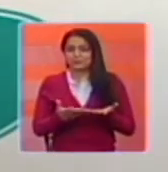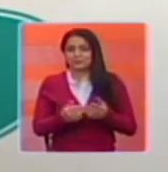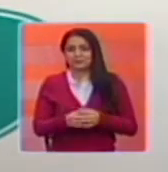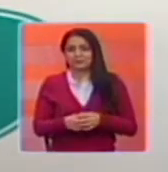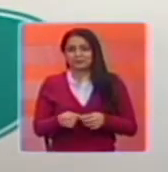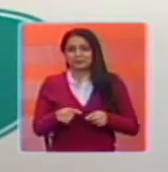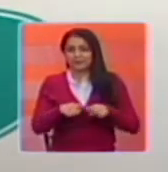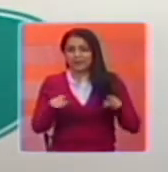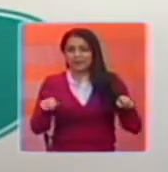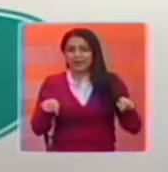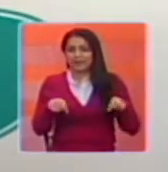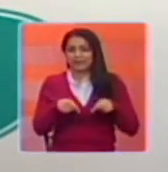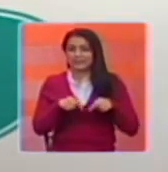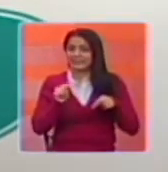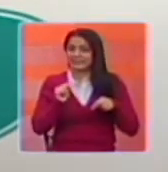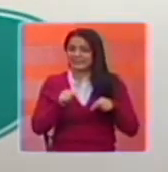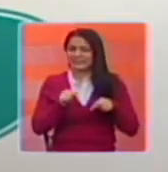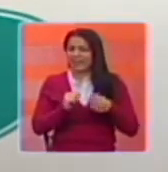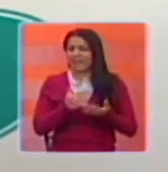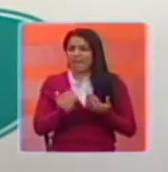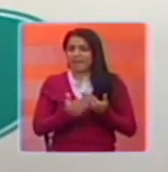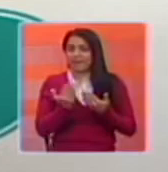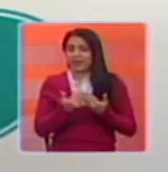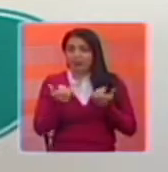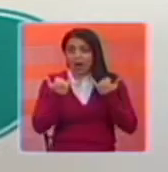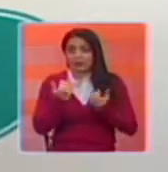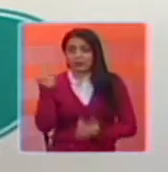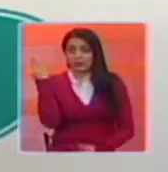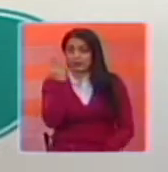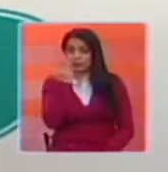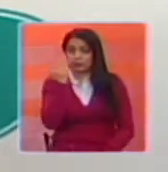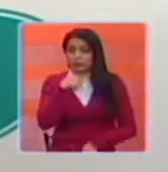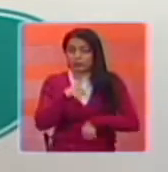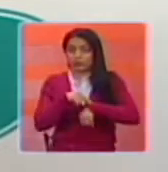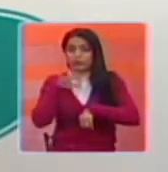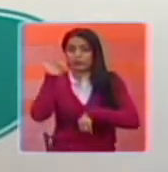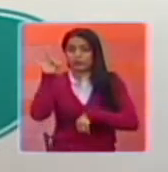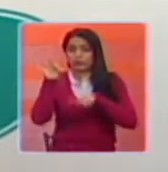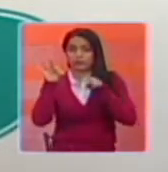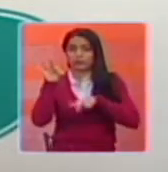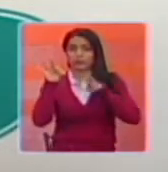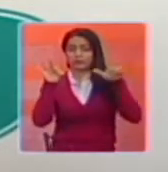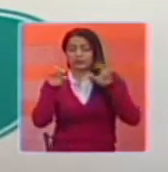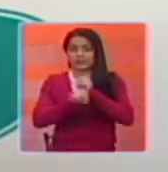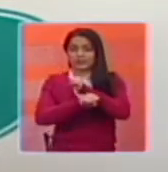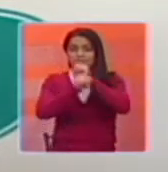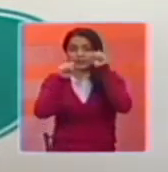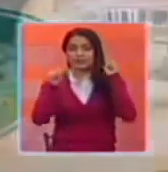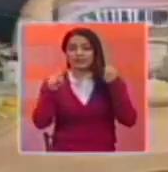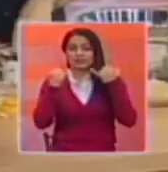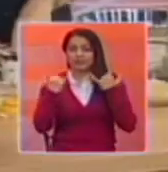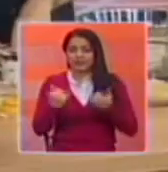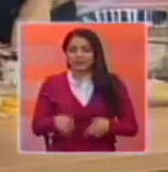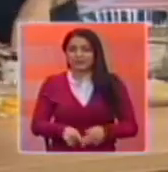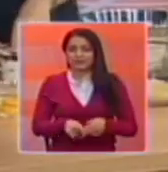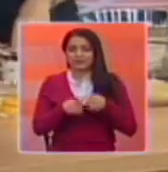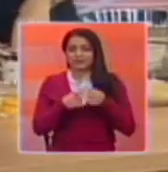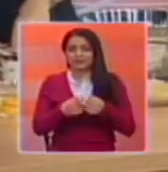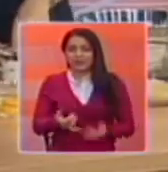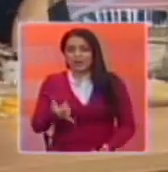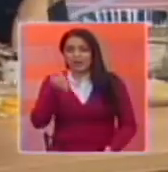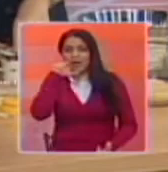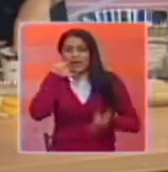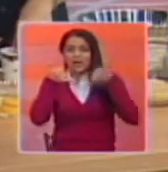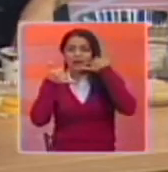deliciosos. La receta es sencillita, estoy en vivo, son las 9:33 de la mañana y vamos entonces a recibir llamadas. A